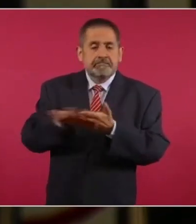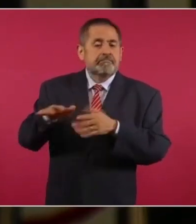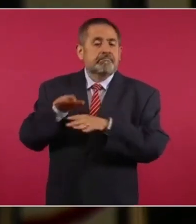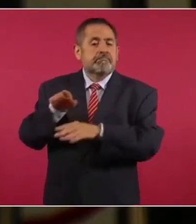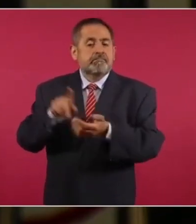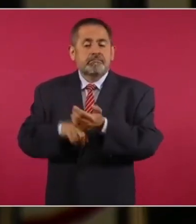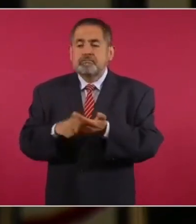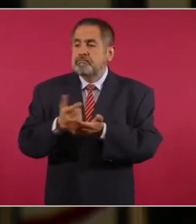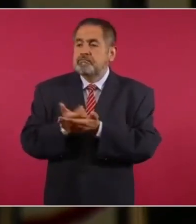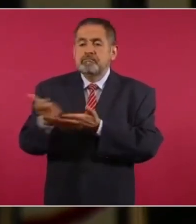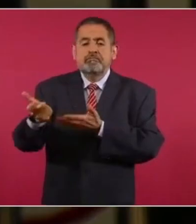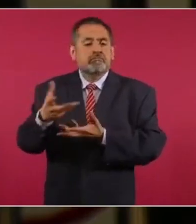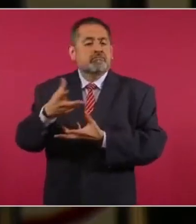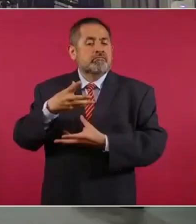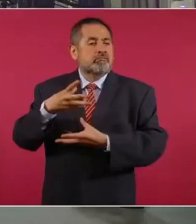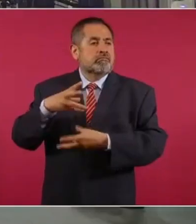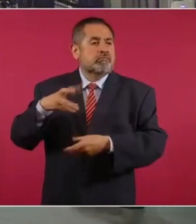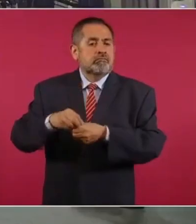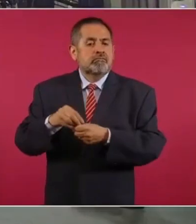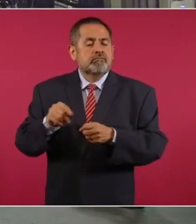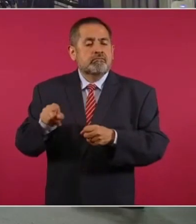de subsidios por un monto de